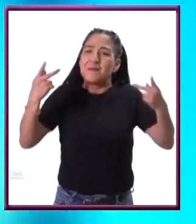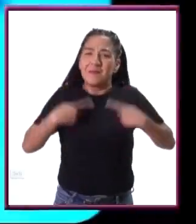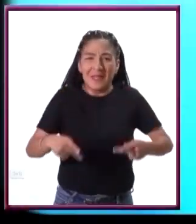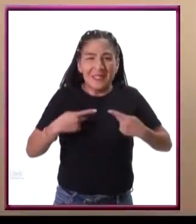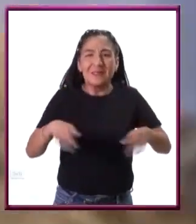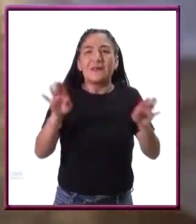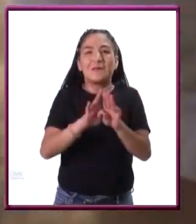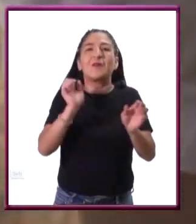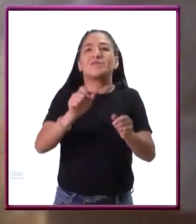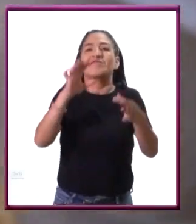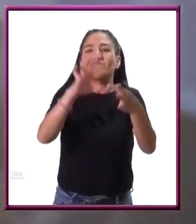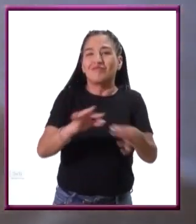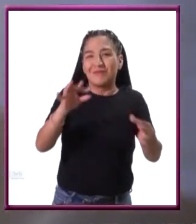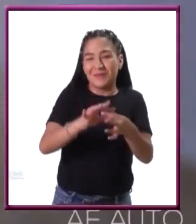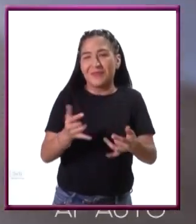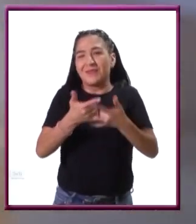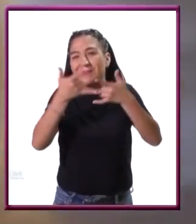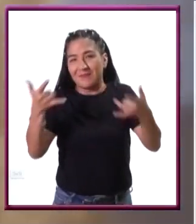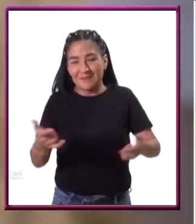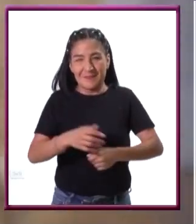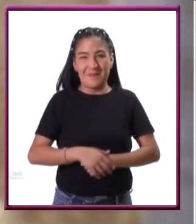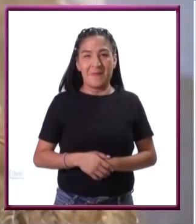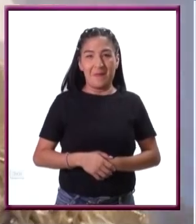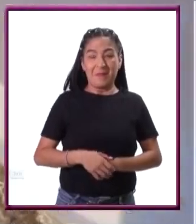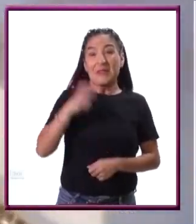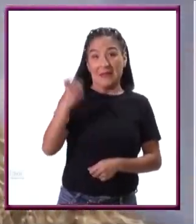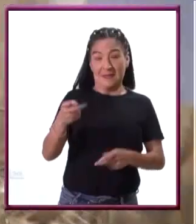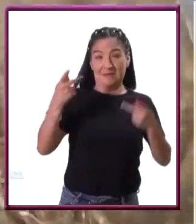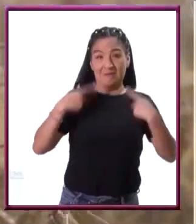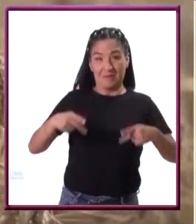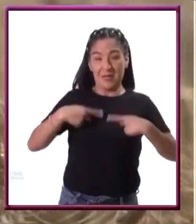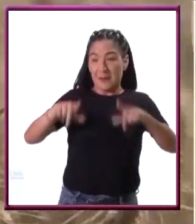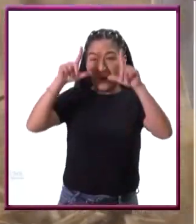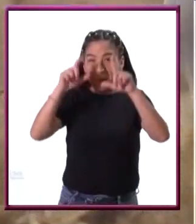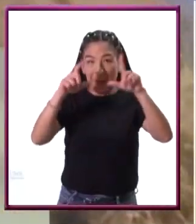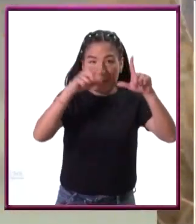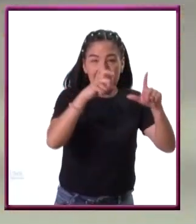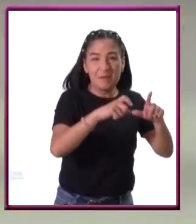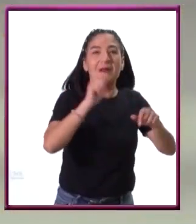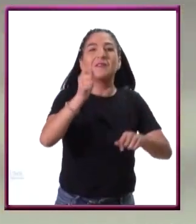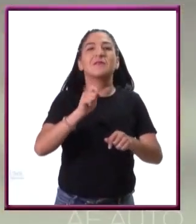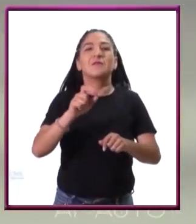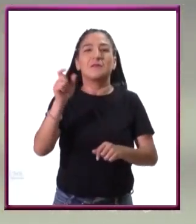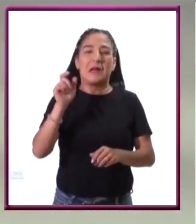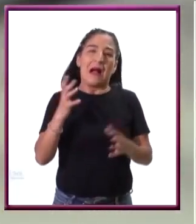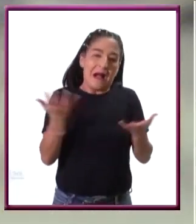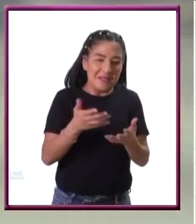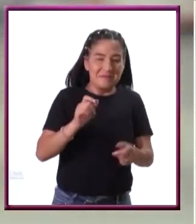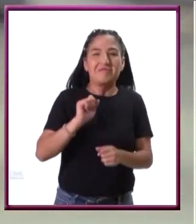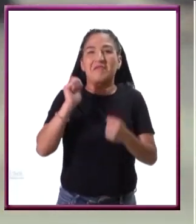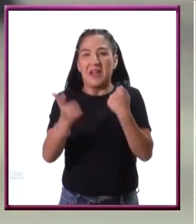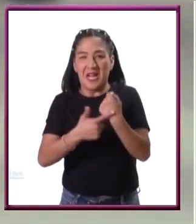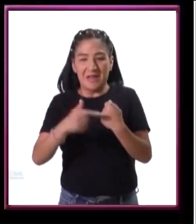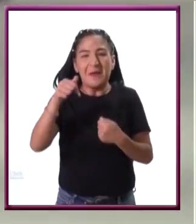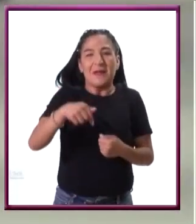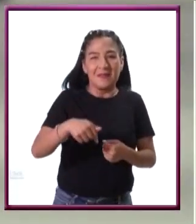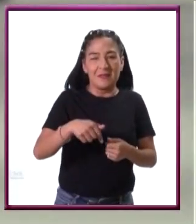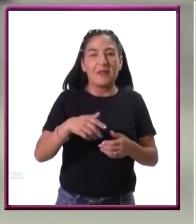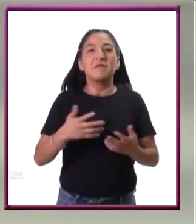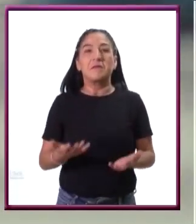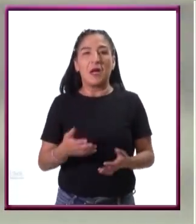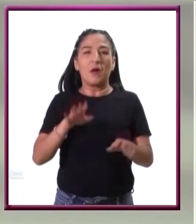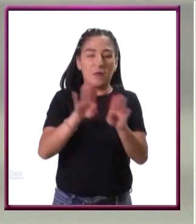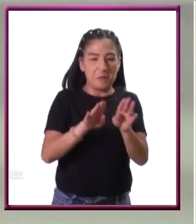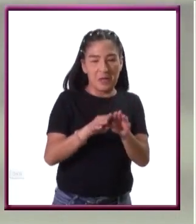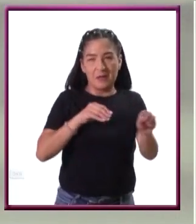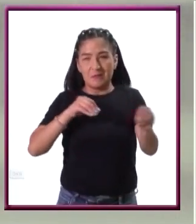historia. Estas personas fueron retratadas mientras hacían algo en particular. Algunos se mueven de un lado a